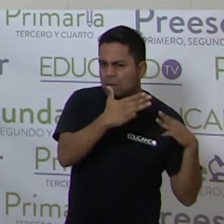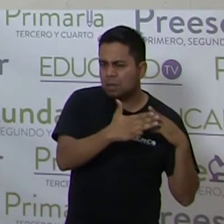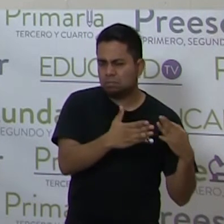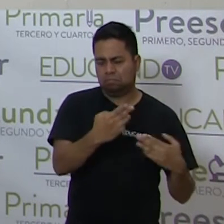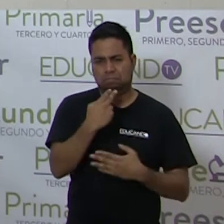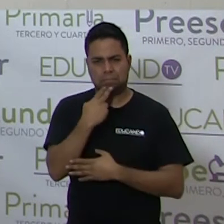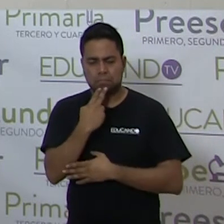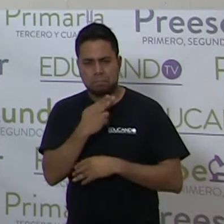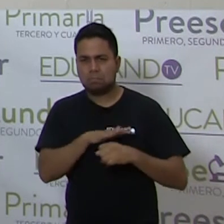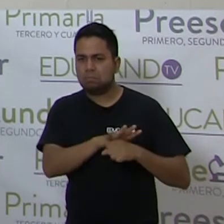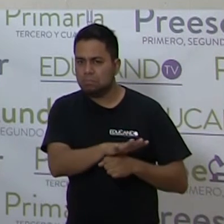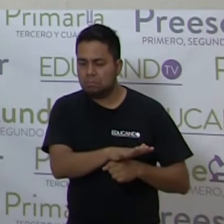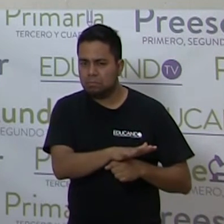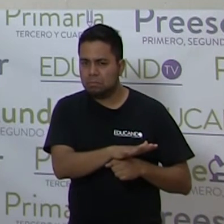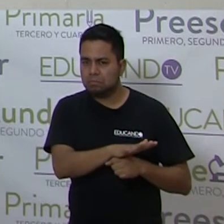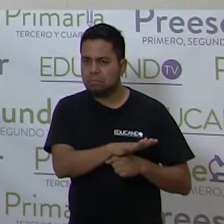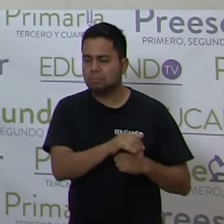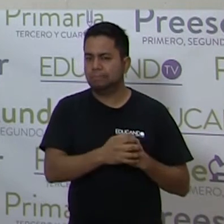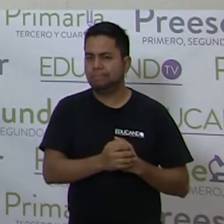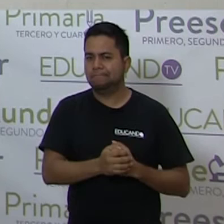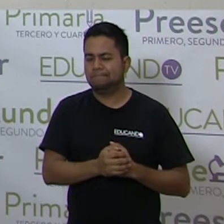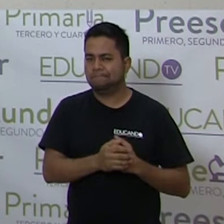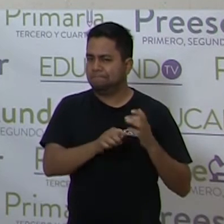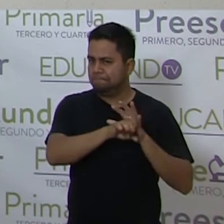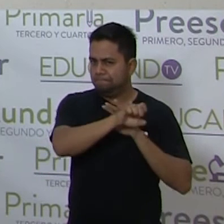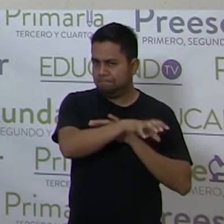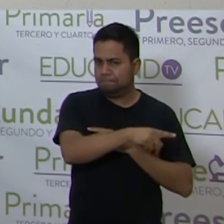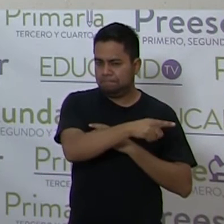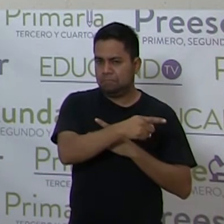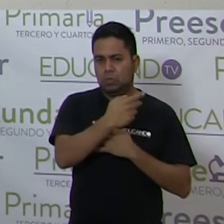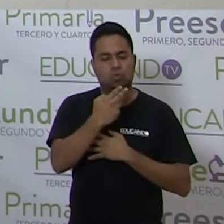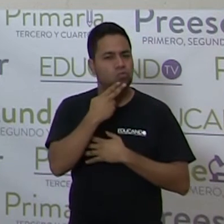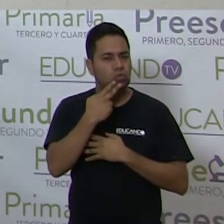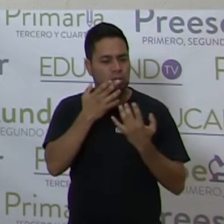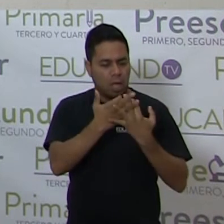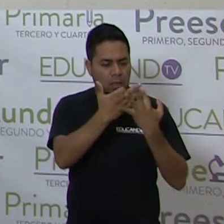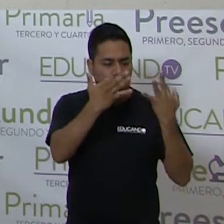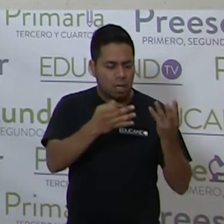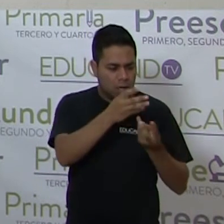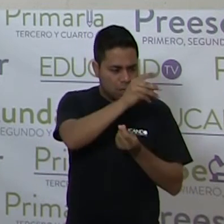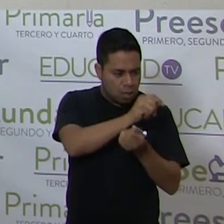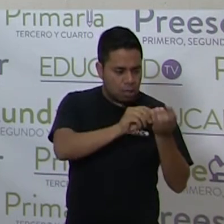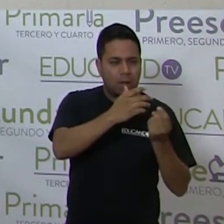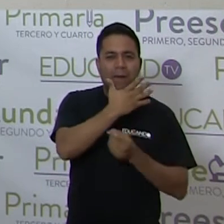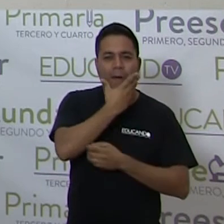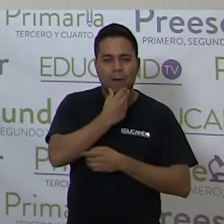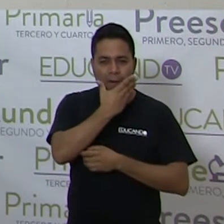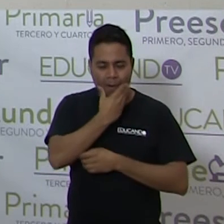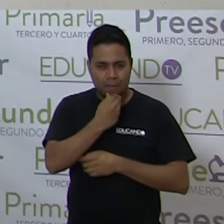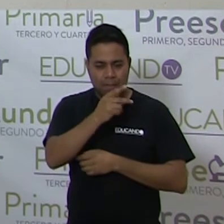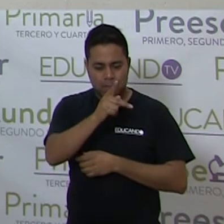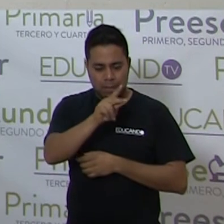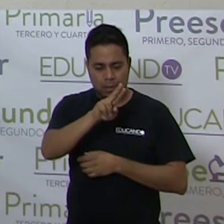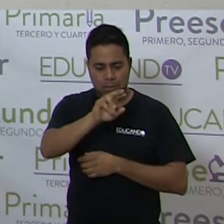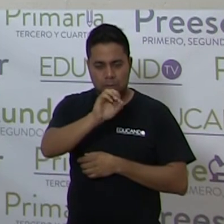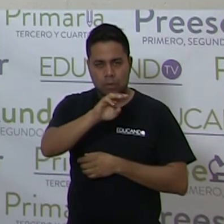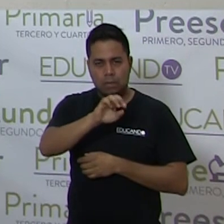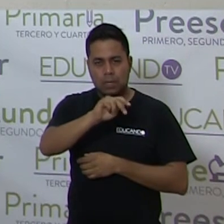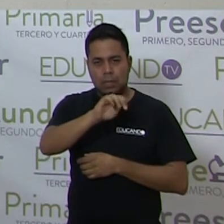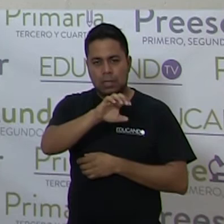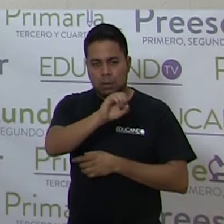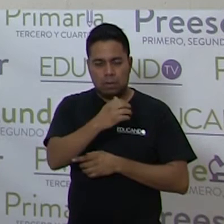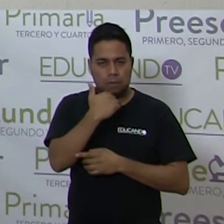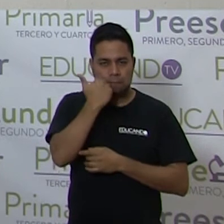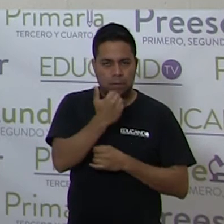ahí podemos ver que se menciona básicamente el barro, porque Prometeo está tratando de hacer las figuras de barro